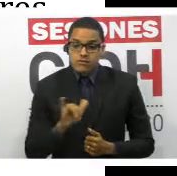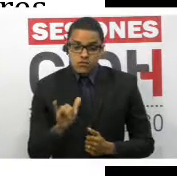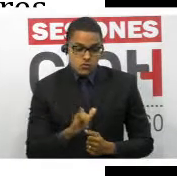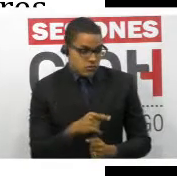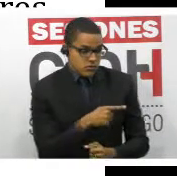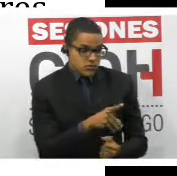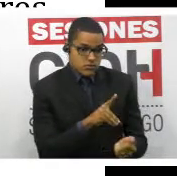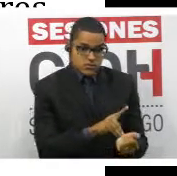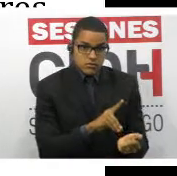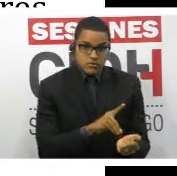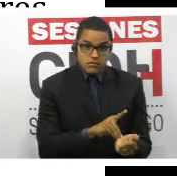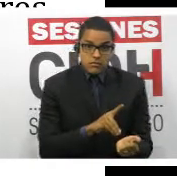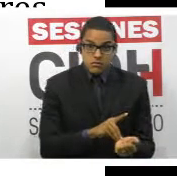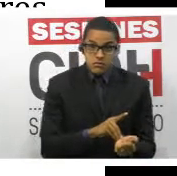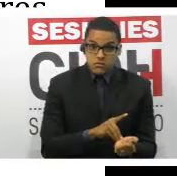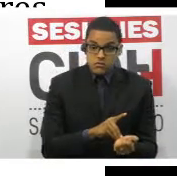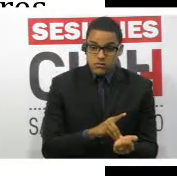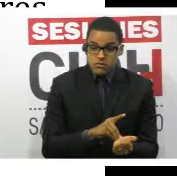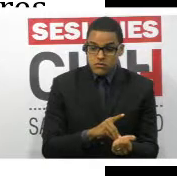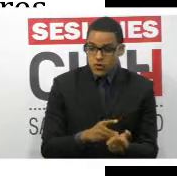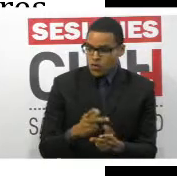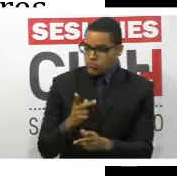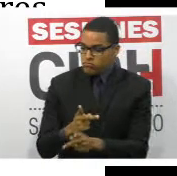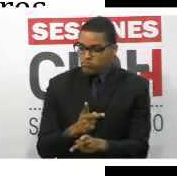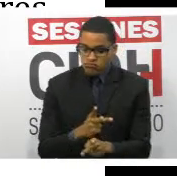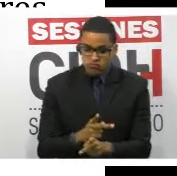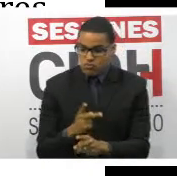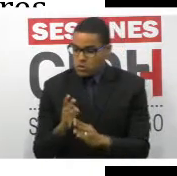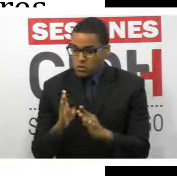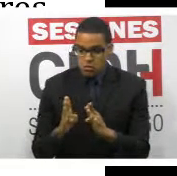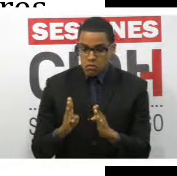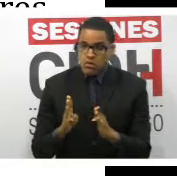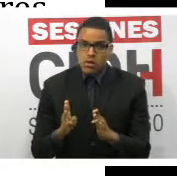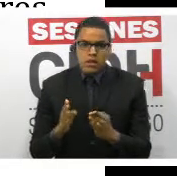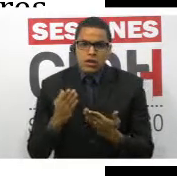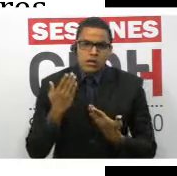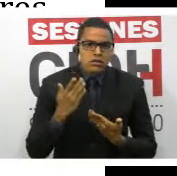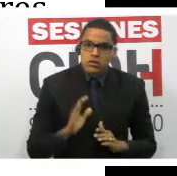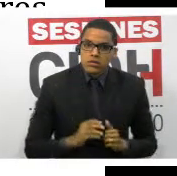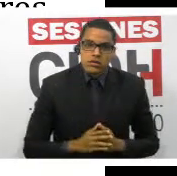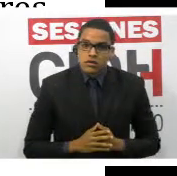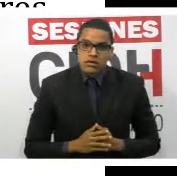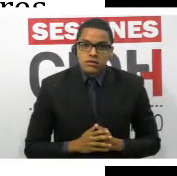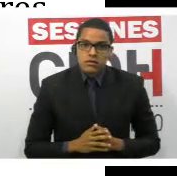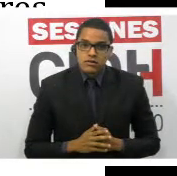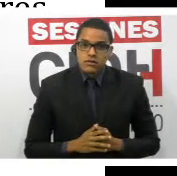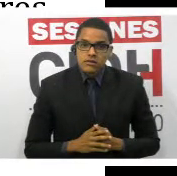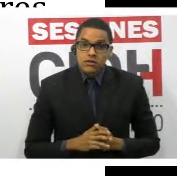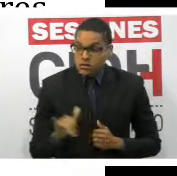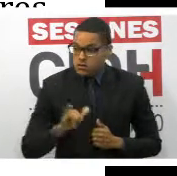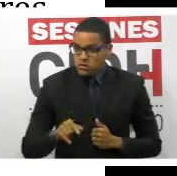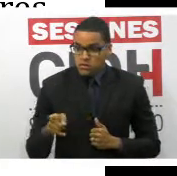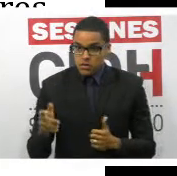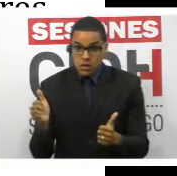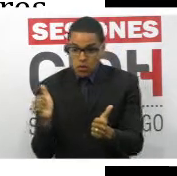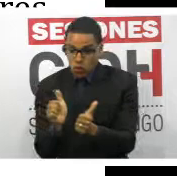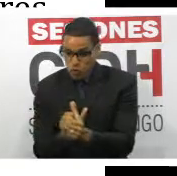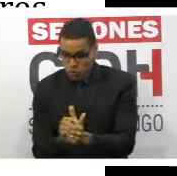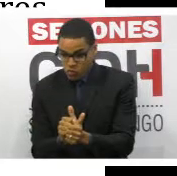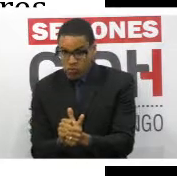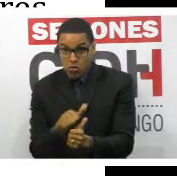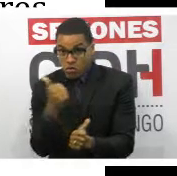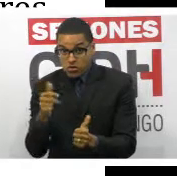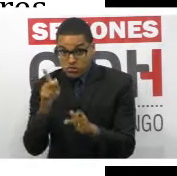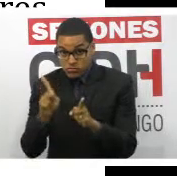realizan unilateralmente por el saber médico y en base al acompañante digamos no